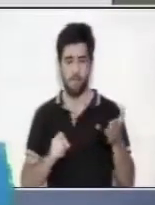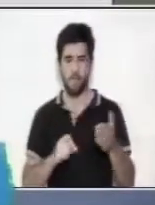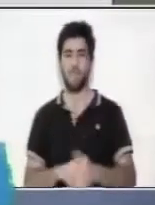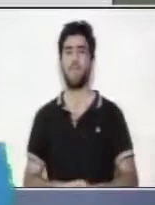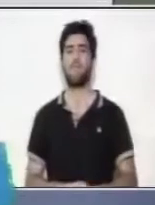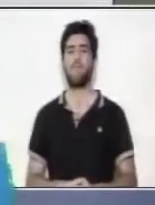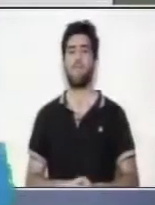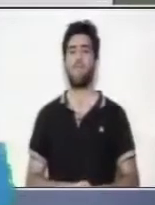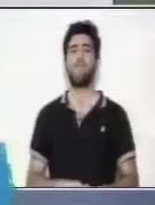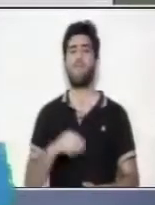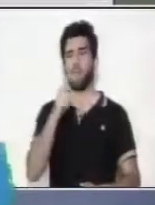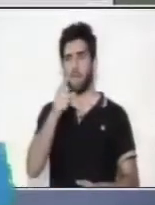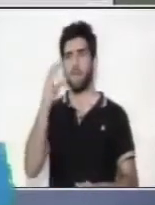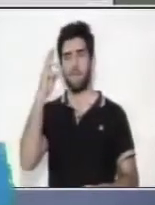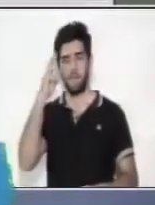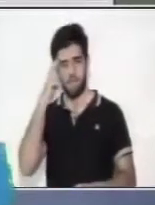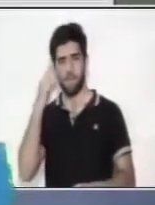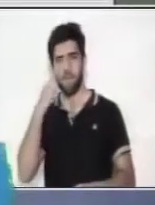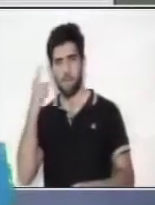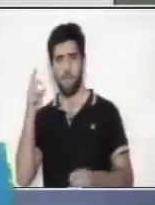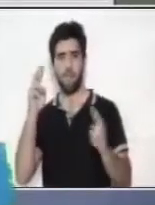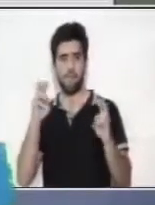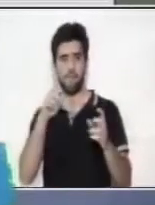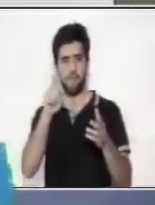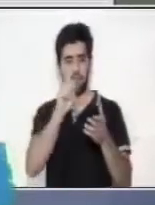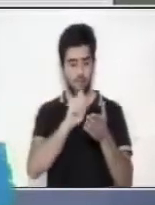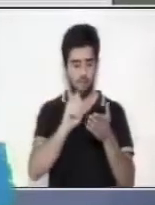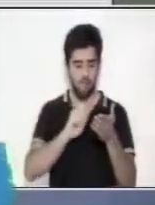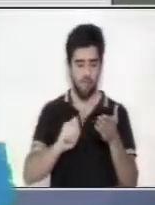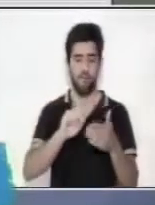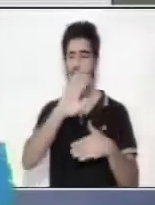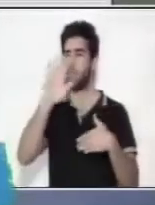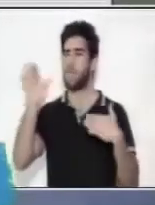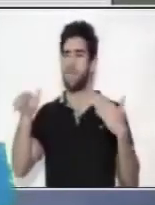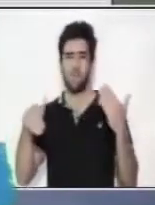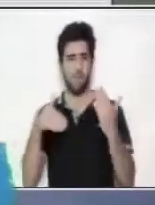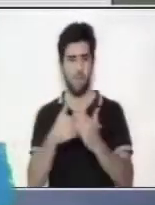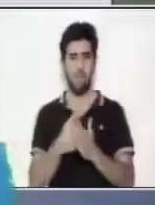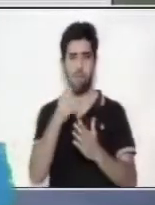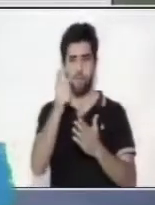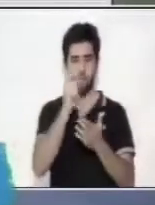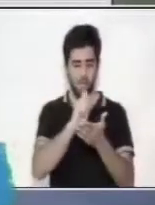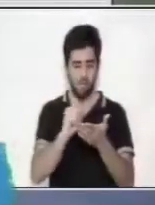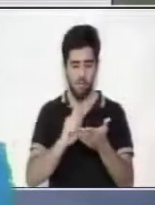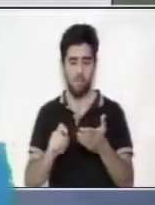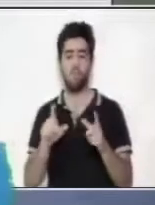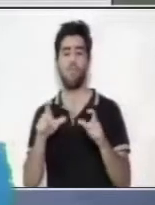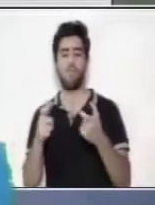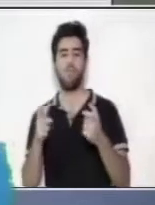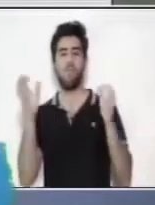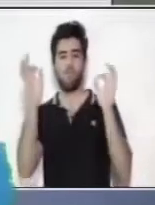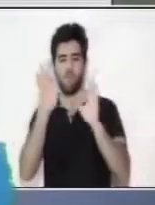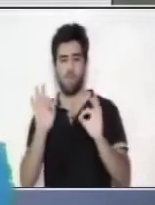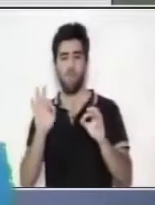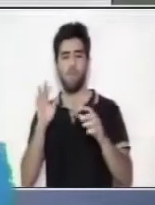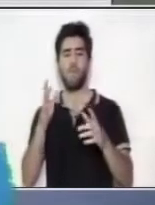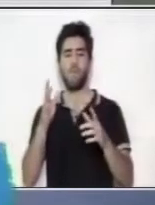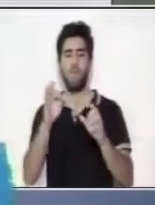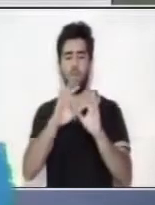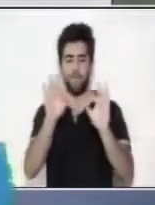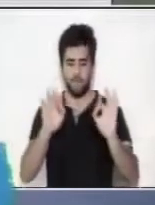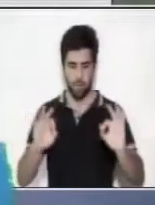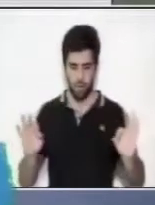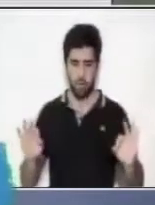de la sintaxis y sabemos que la sintaxis es toda esa estructura que se realiza por medio de una oración. También nosotros